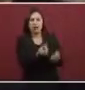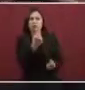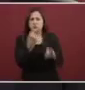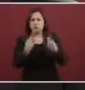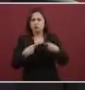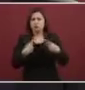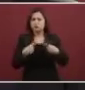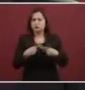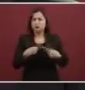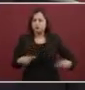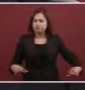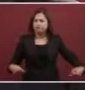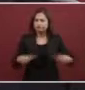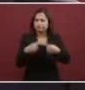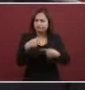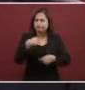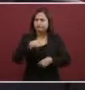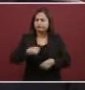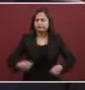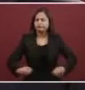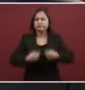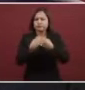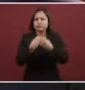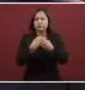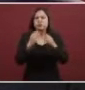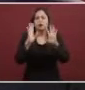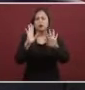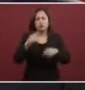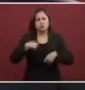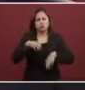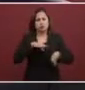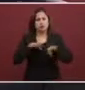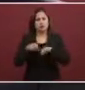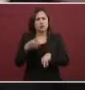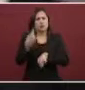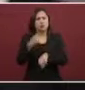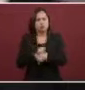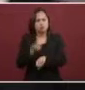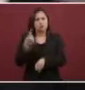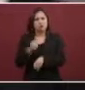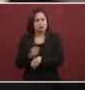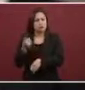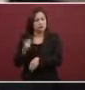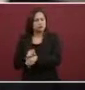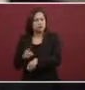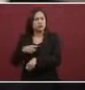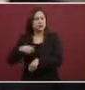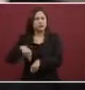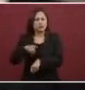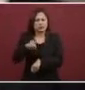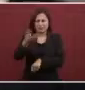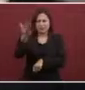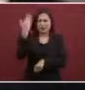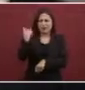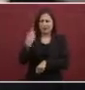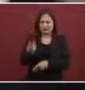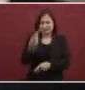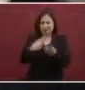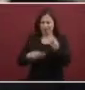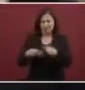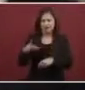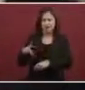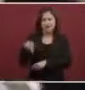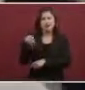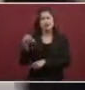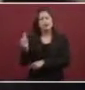confrontaciones intelectuales. Hago un trabajo cada semana, usted ha estado en ese programa con un queridísimo colega que es Sergio Sarmiento, con el